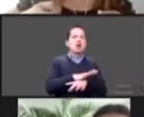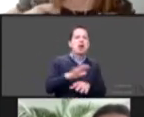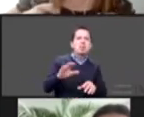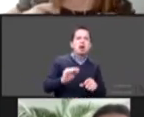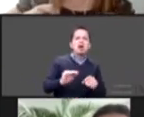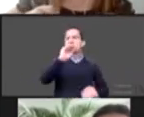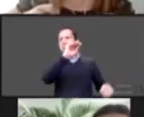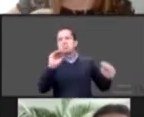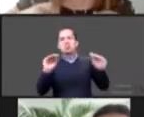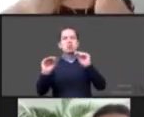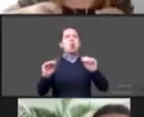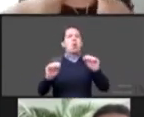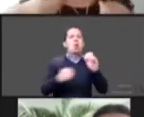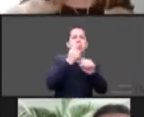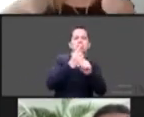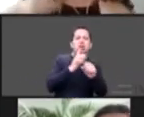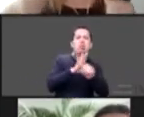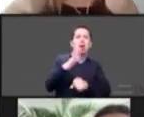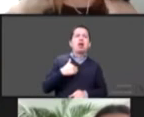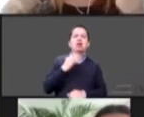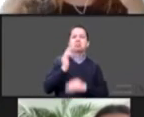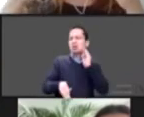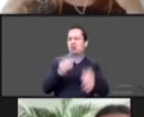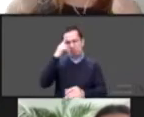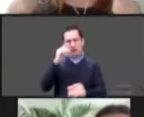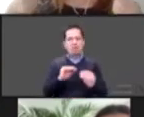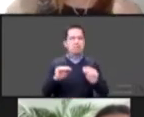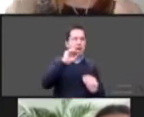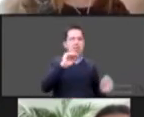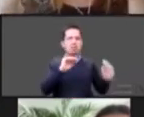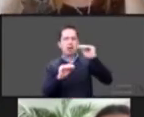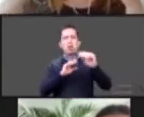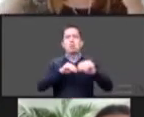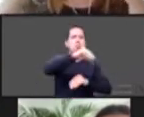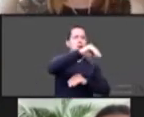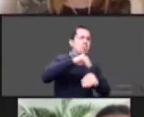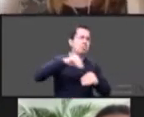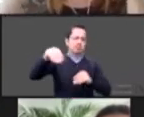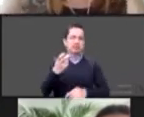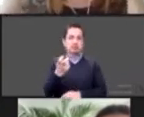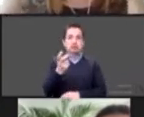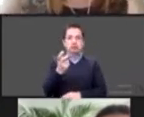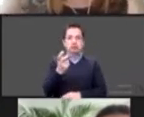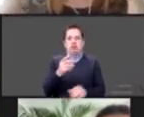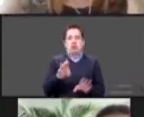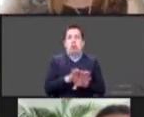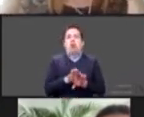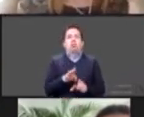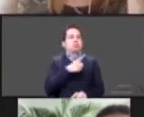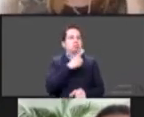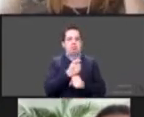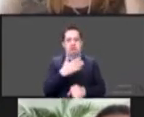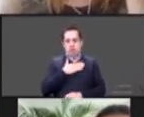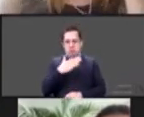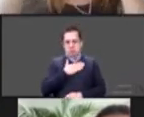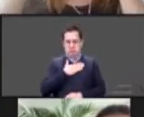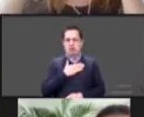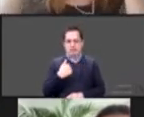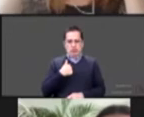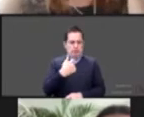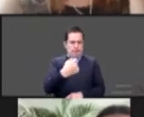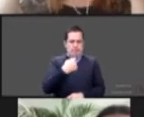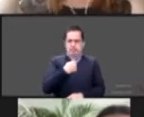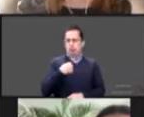incluyen un plan de vida, que empiezas primero en transformarte a ti, en tomar decisiones en tu individuo, en, a ver,